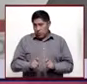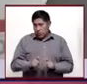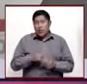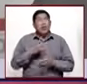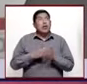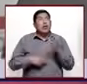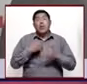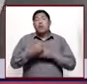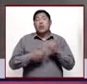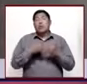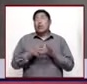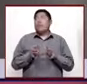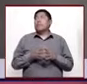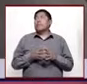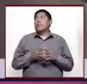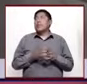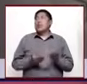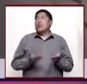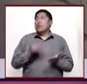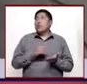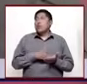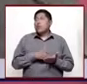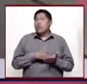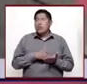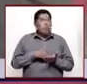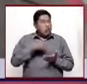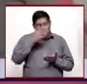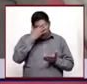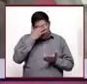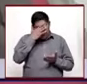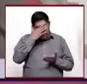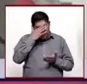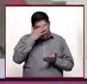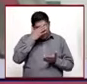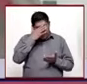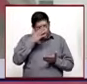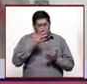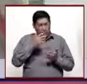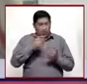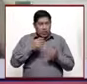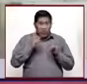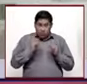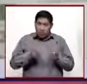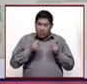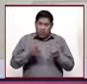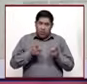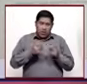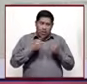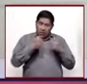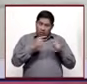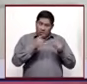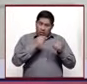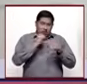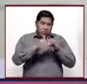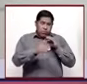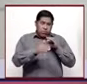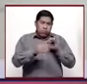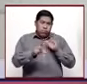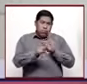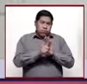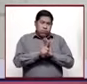¿Qué procede ahora? Repito, tiene que quedar claro, el órgano electoral, por la misma definición de la